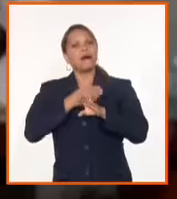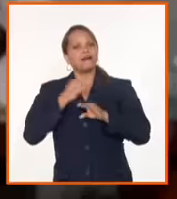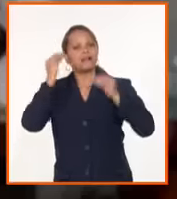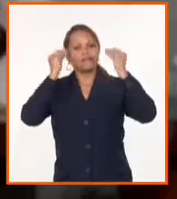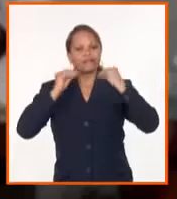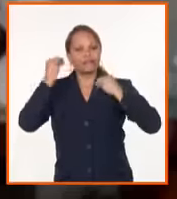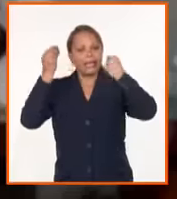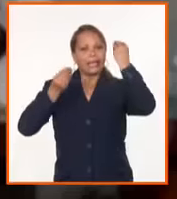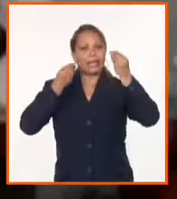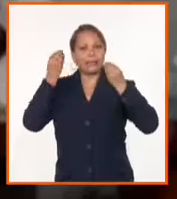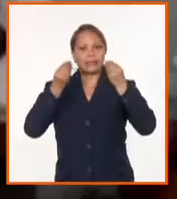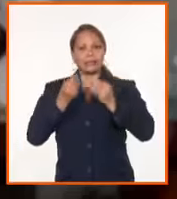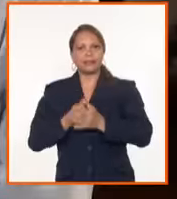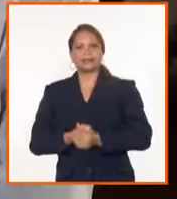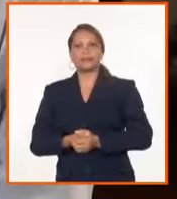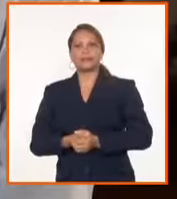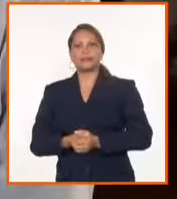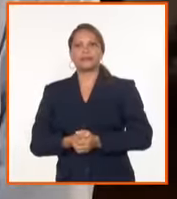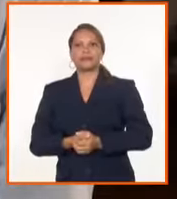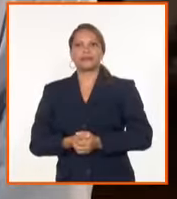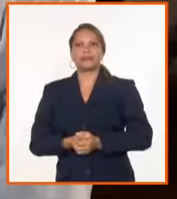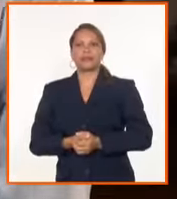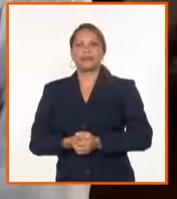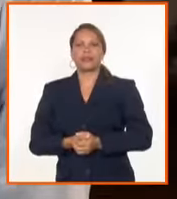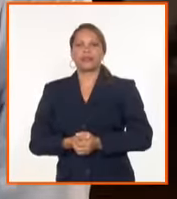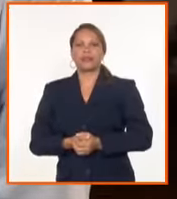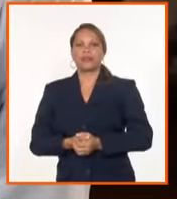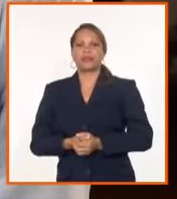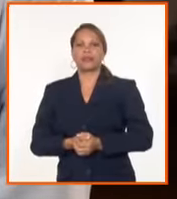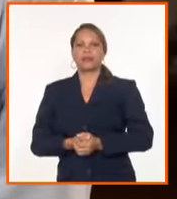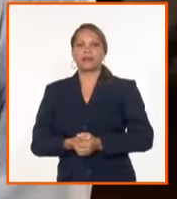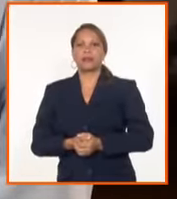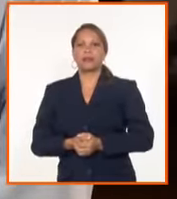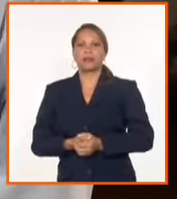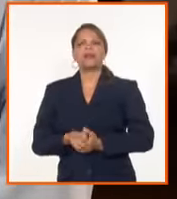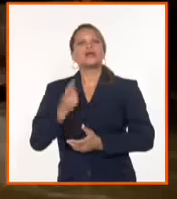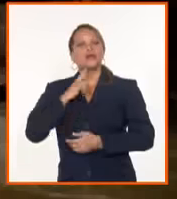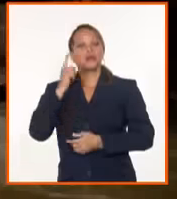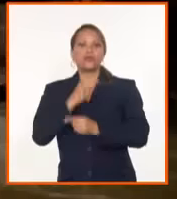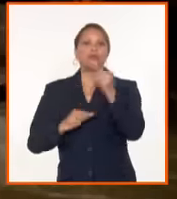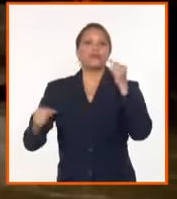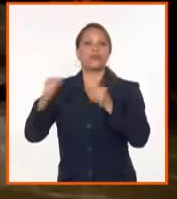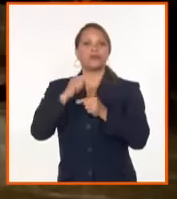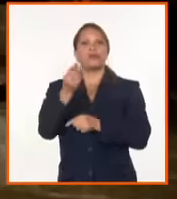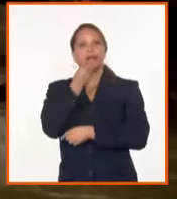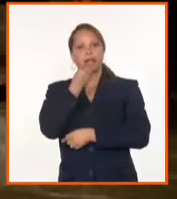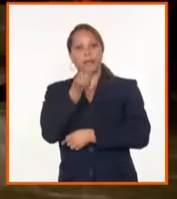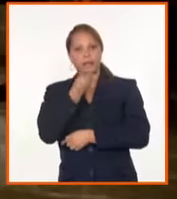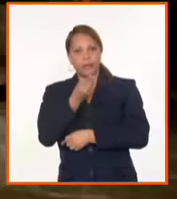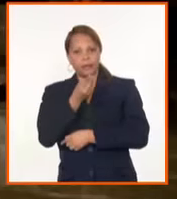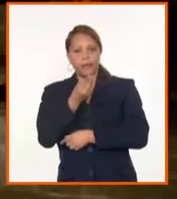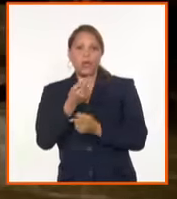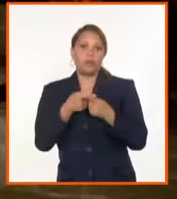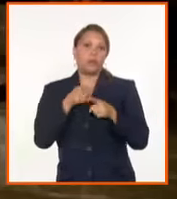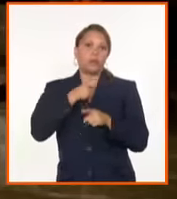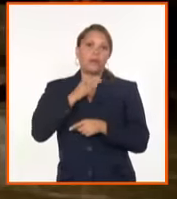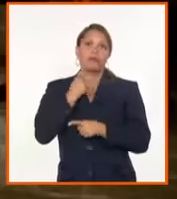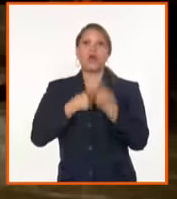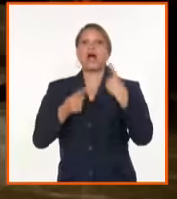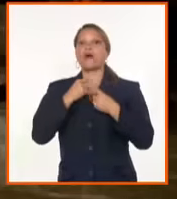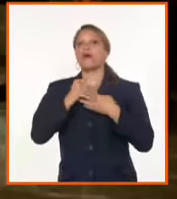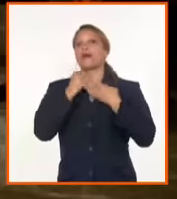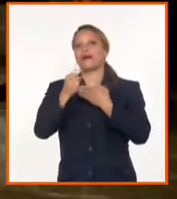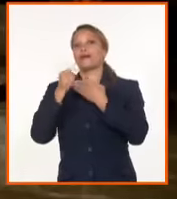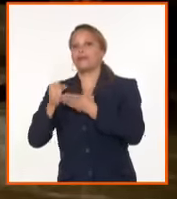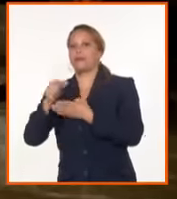que no subsidiemos productos no significa que dejemos de importar los niveles de alimentos que estamos importando ahora. Porque aunque subsidiemos solo a